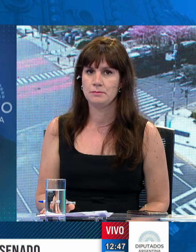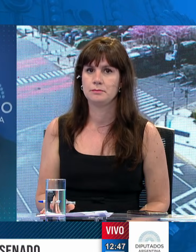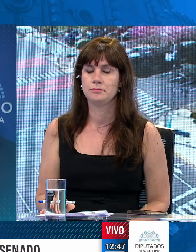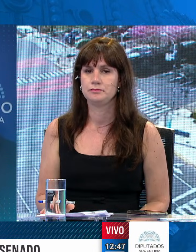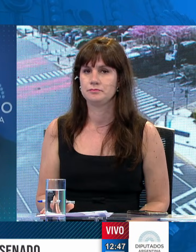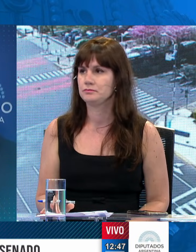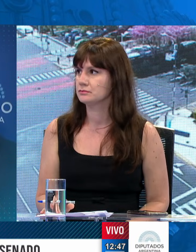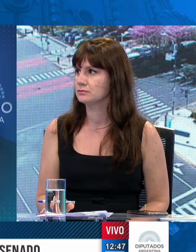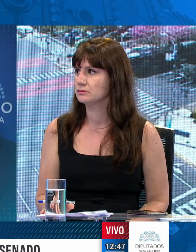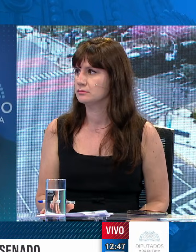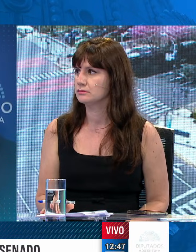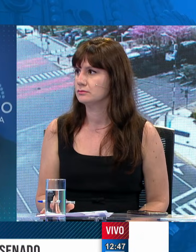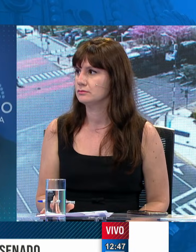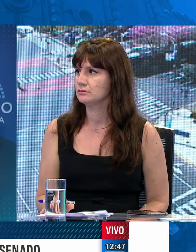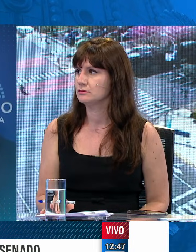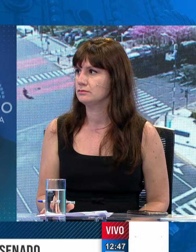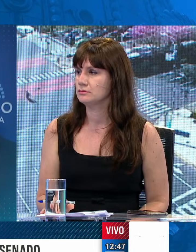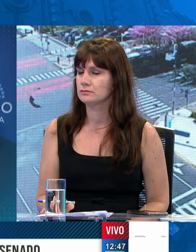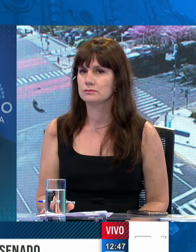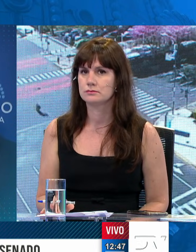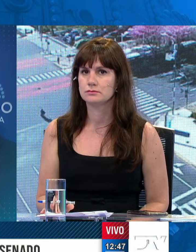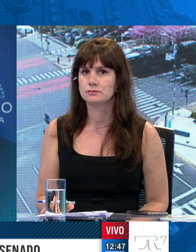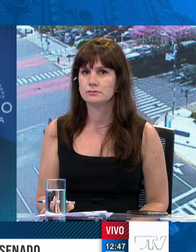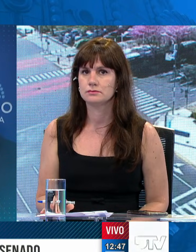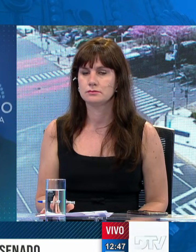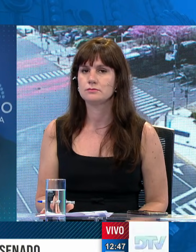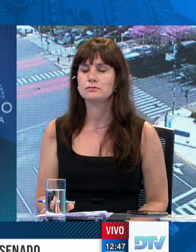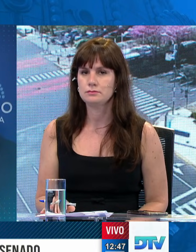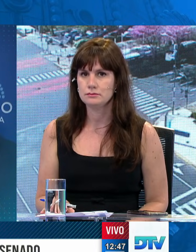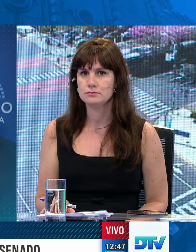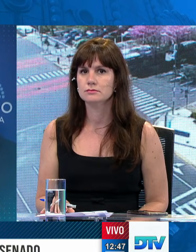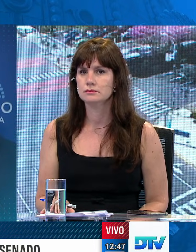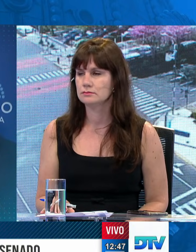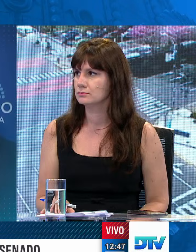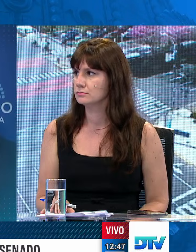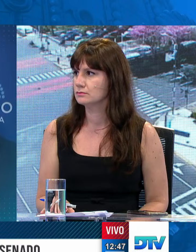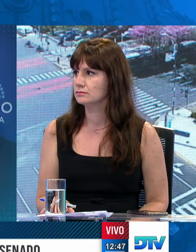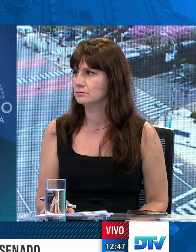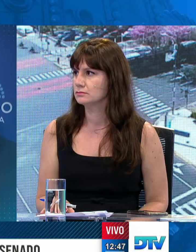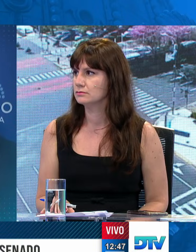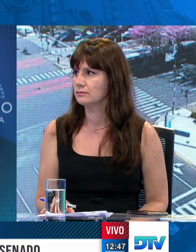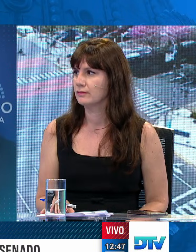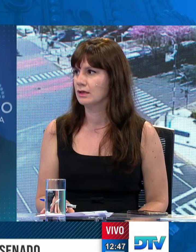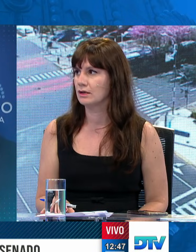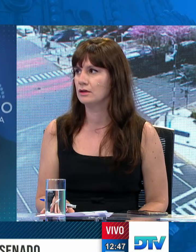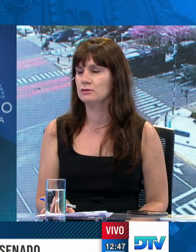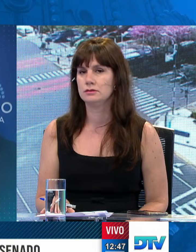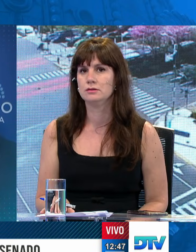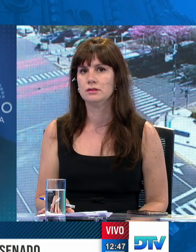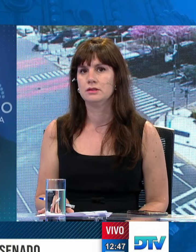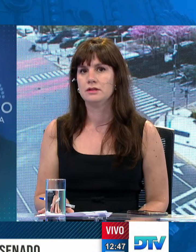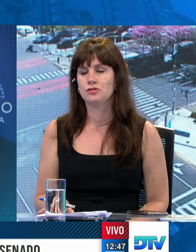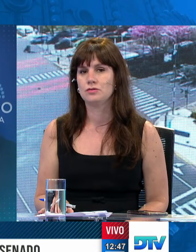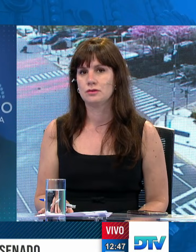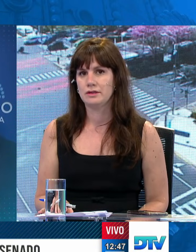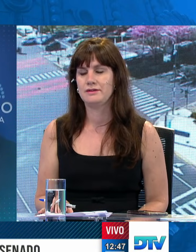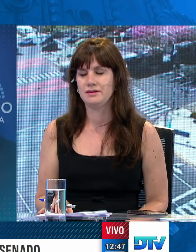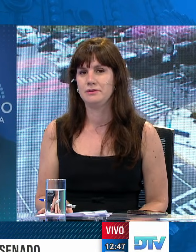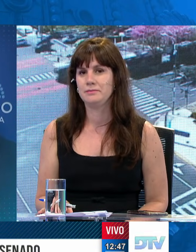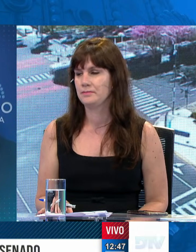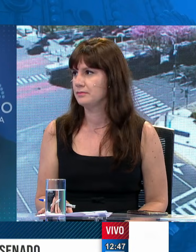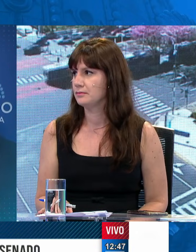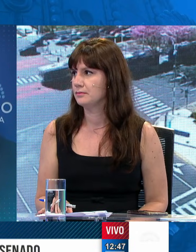se saldó, pero yo me estoy preguntando lo siguiente, en este punto en particular. Igual pasa que no me quiero ir muy largo porque tenés un montón de